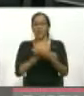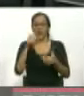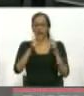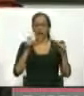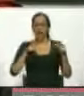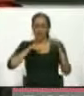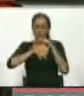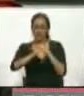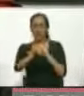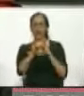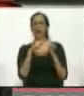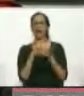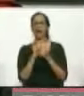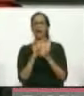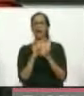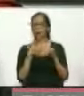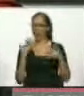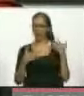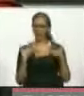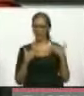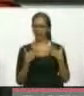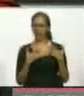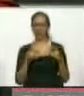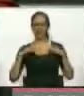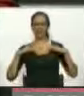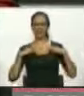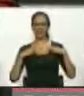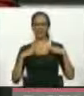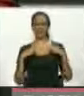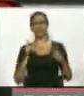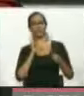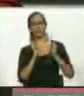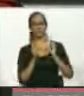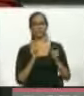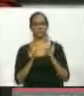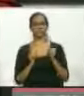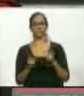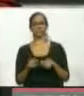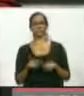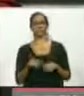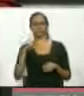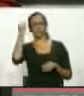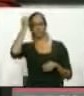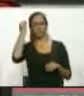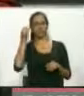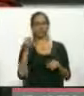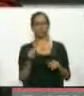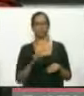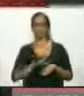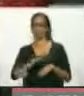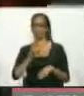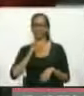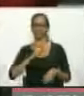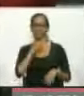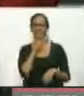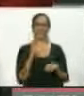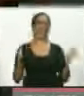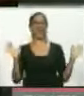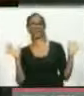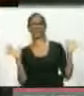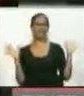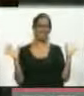salieron a disfrutar de sus vacaciones algunos ingeniándoselas porque no está fácil no podemos decir hay que